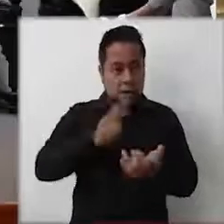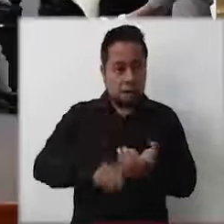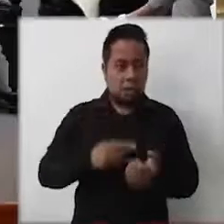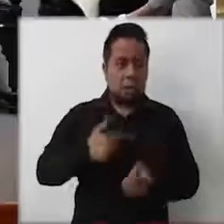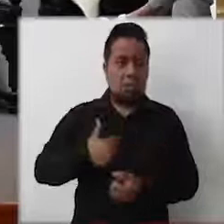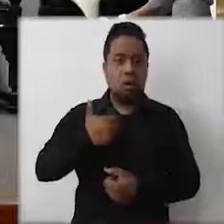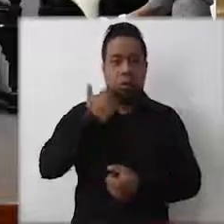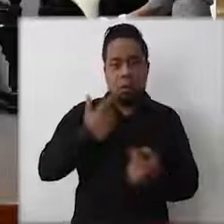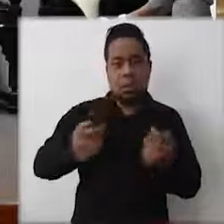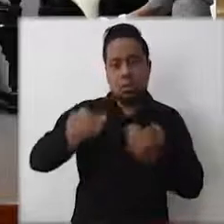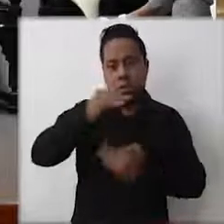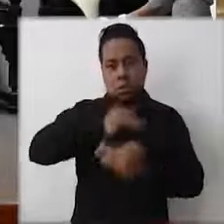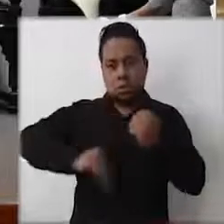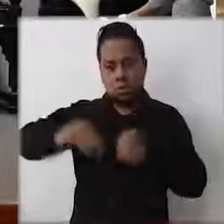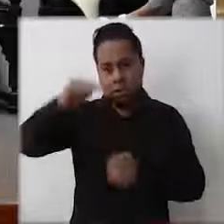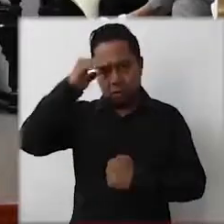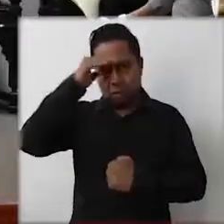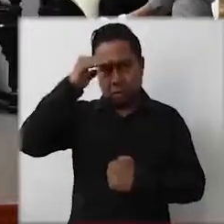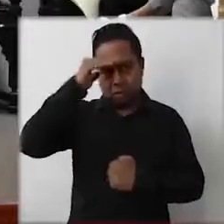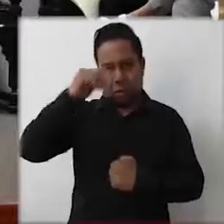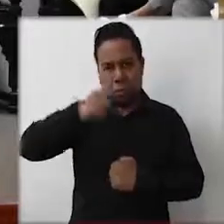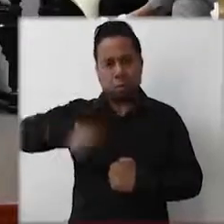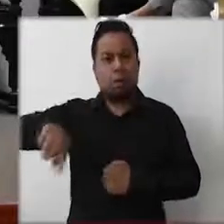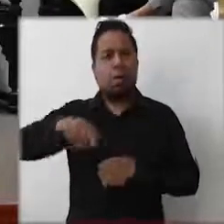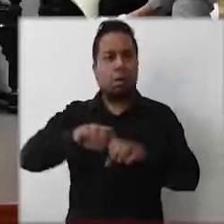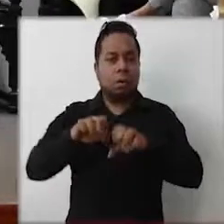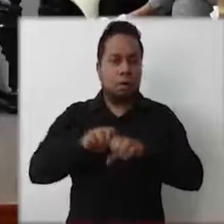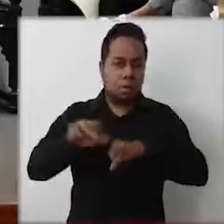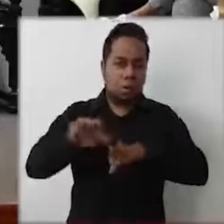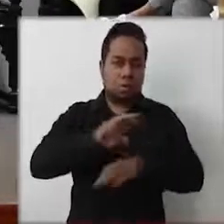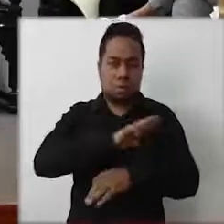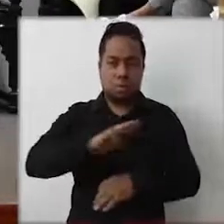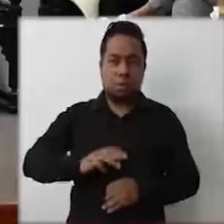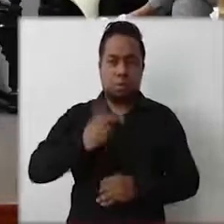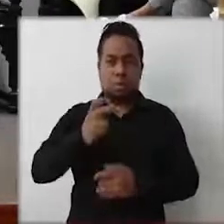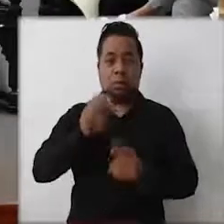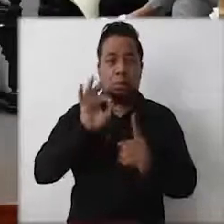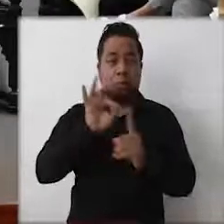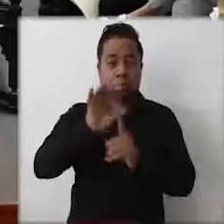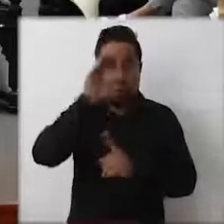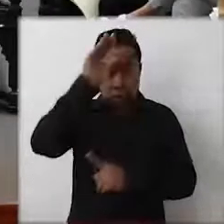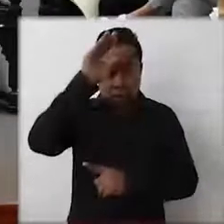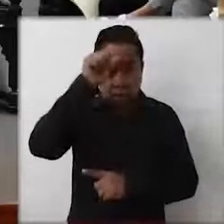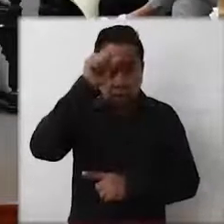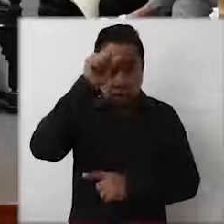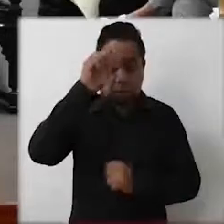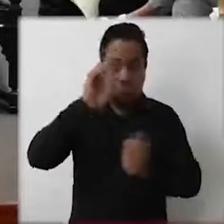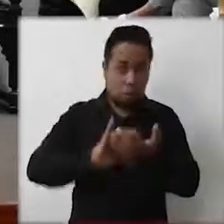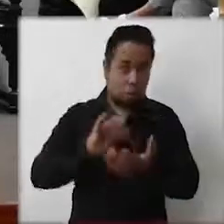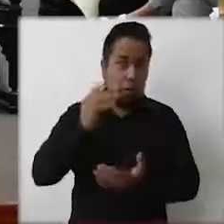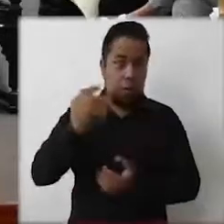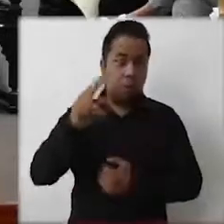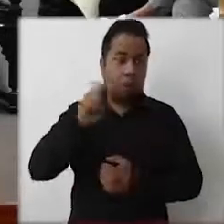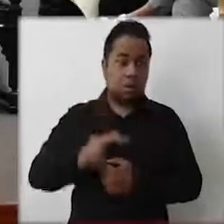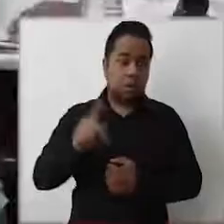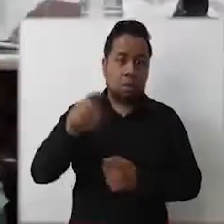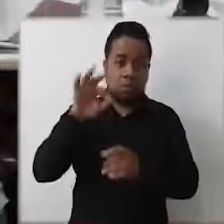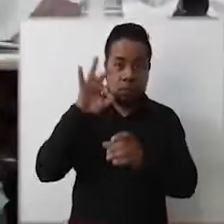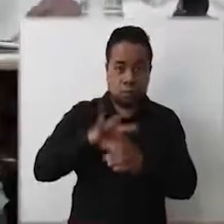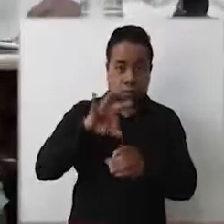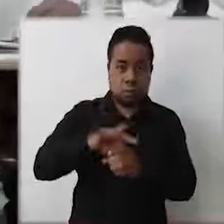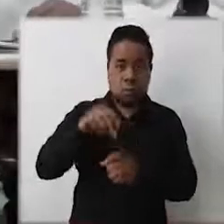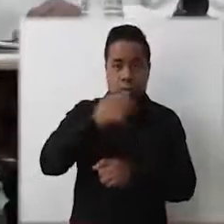Bien, señora secretaria, someta a la aprobación de este honorable cabildo. Si es de aprobarse la